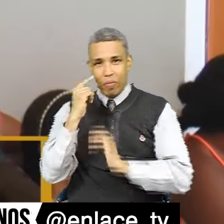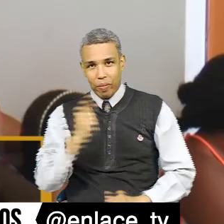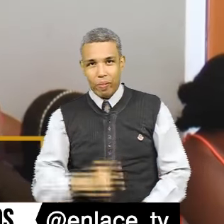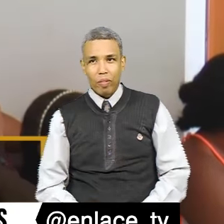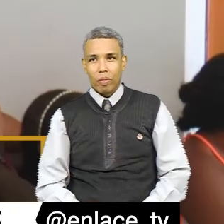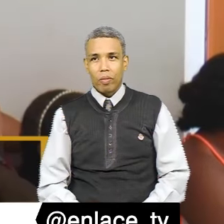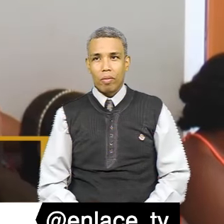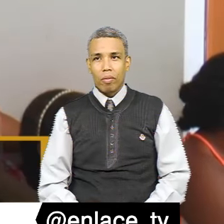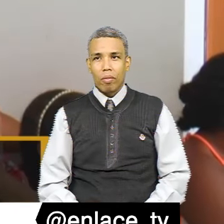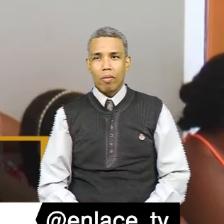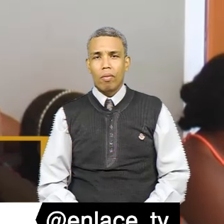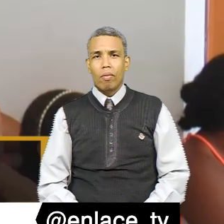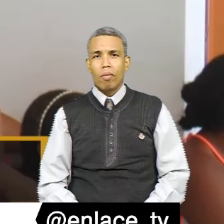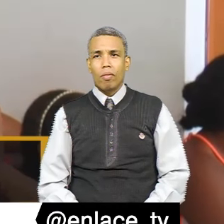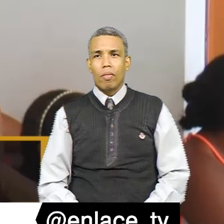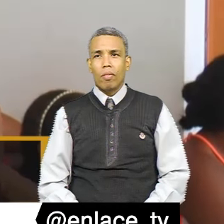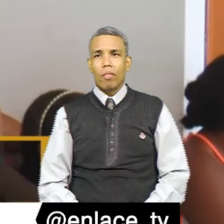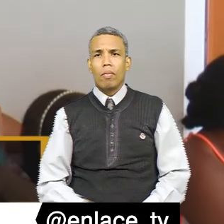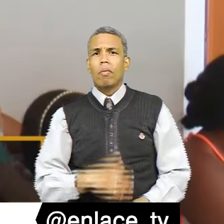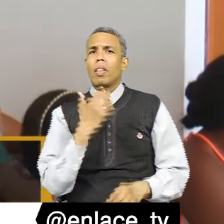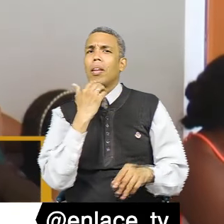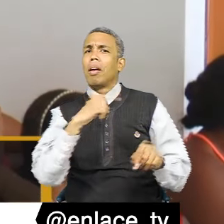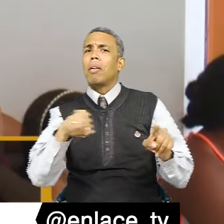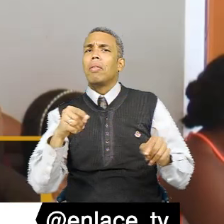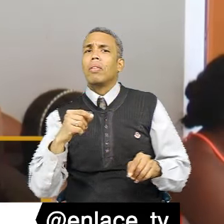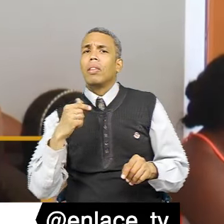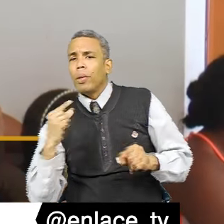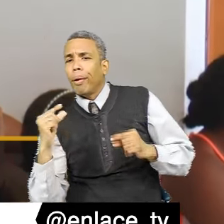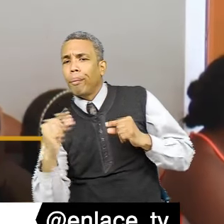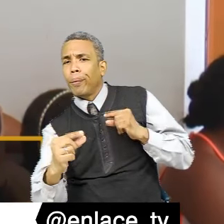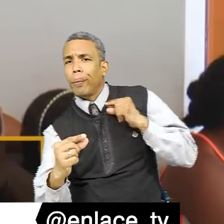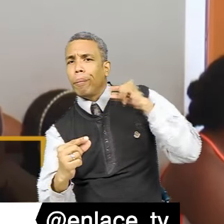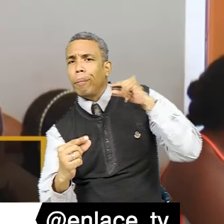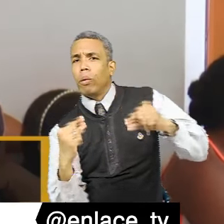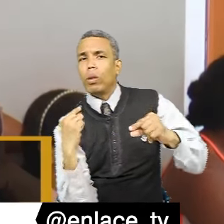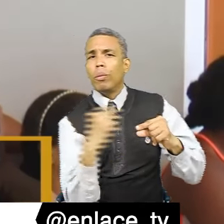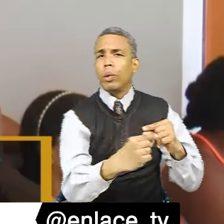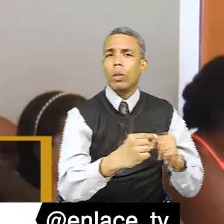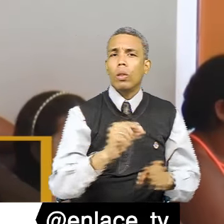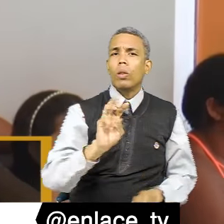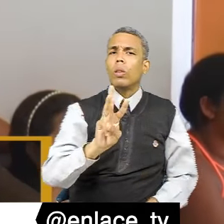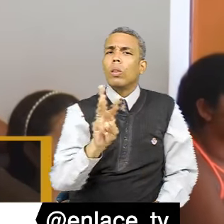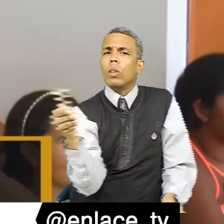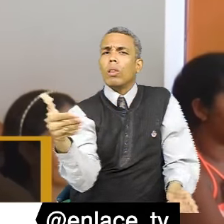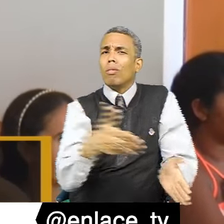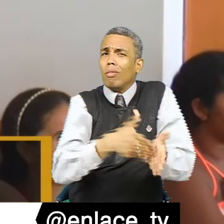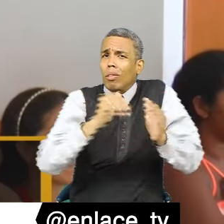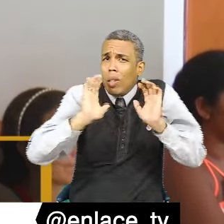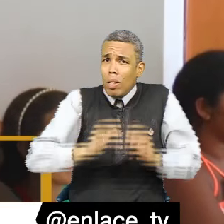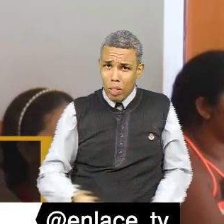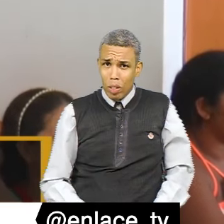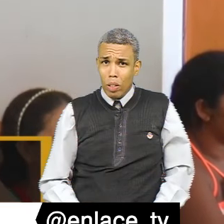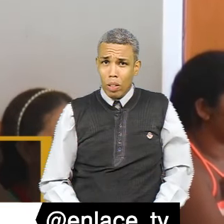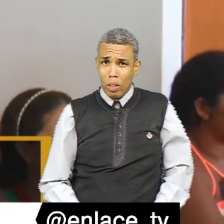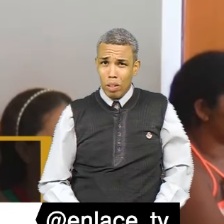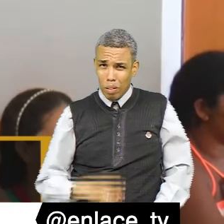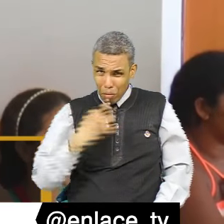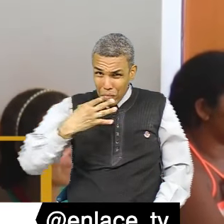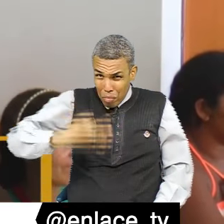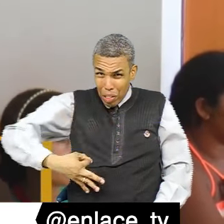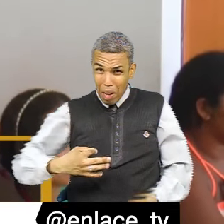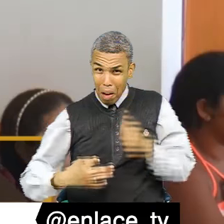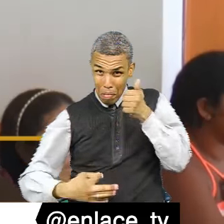de 35.000 pesos. Tenemos unas consignaciones de unas personas que han venido de vereda a recibir su ayuda humanitaria y les